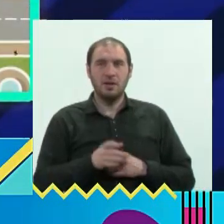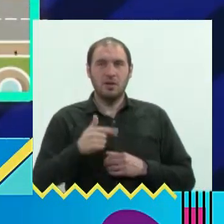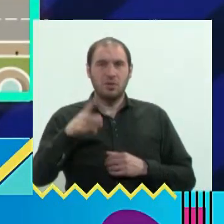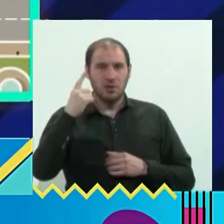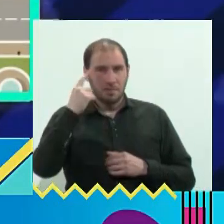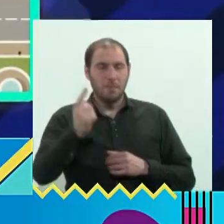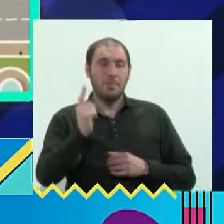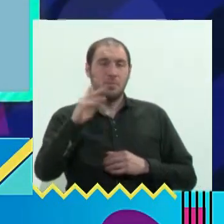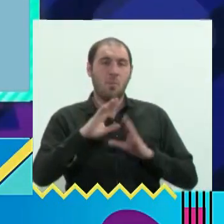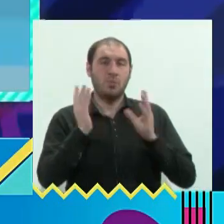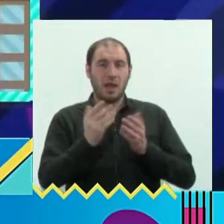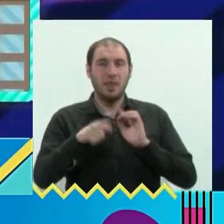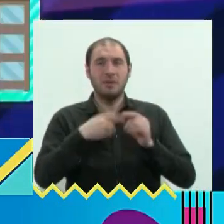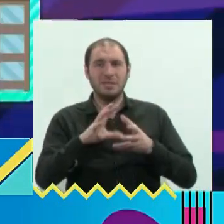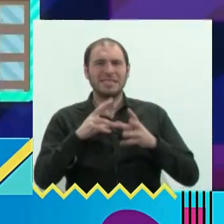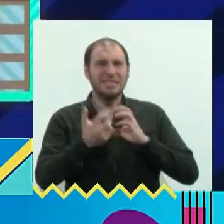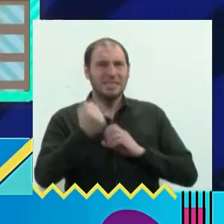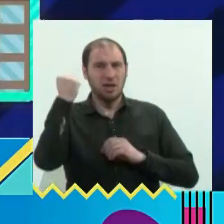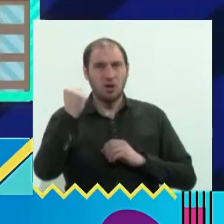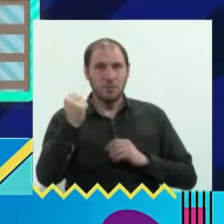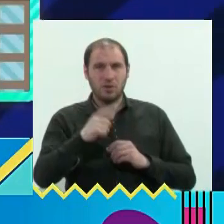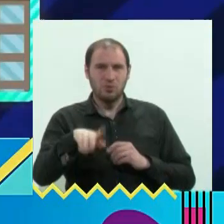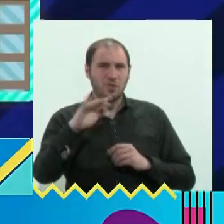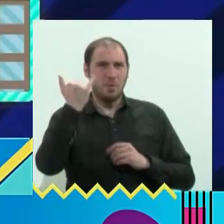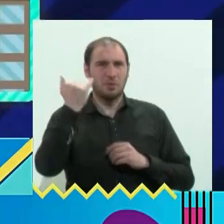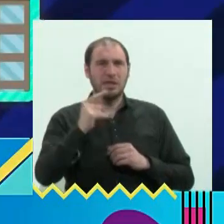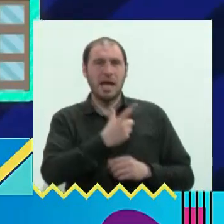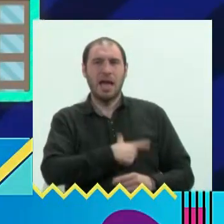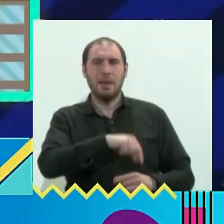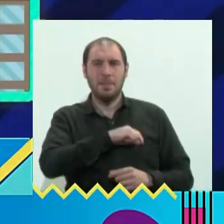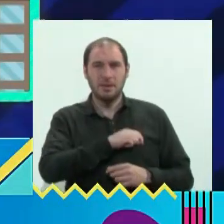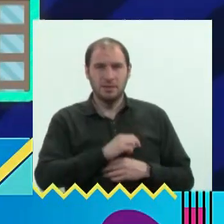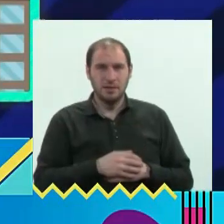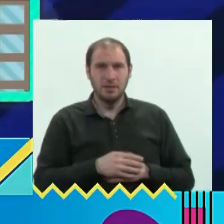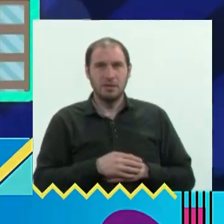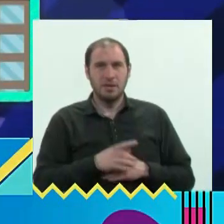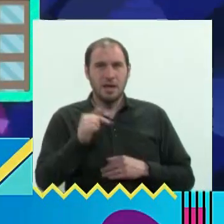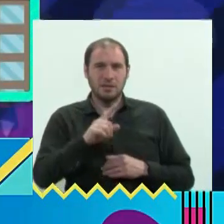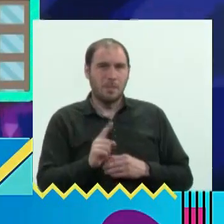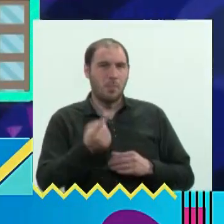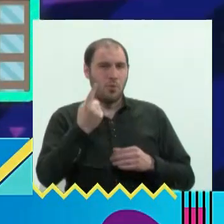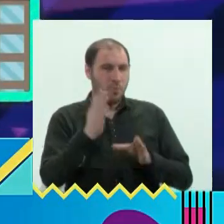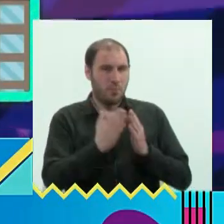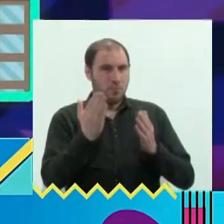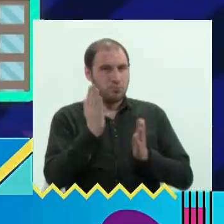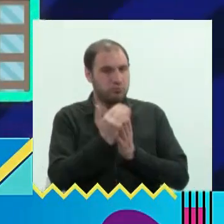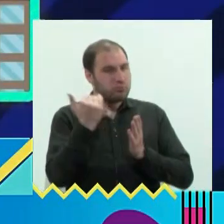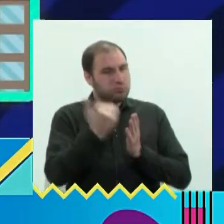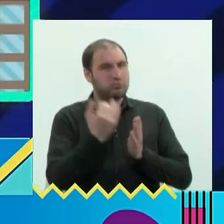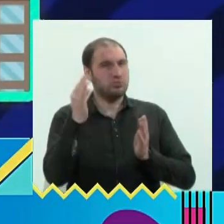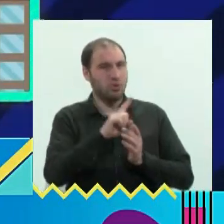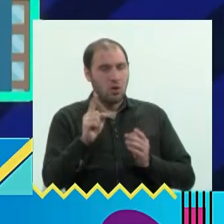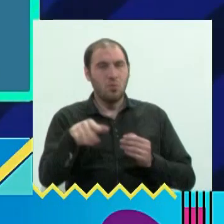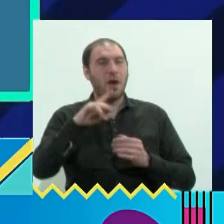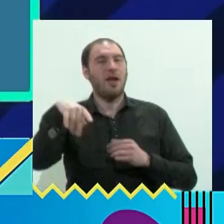primer mundo, ¿no? Después de la crisis económica nos dimos cuenta que España no era exactamente primer mundo, sino que el primer mundo estaba en